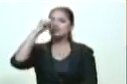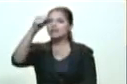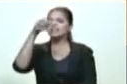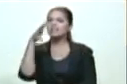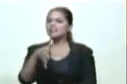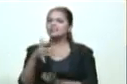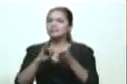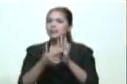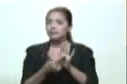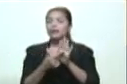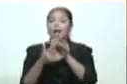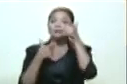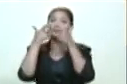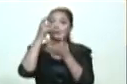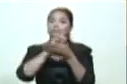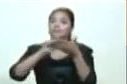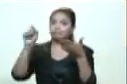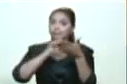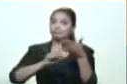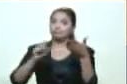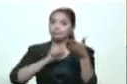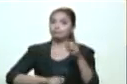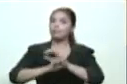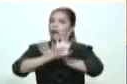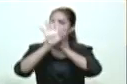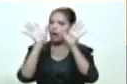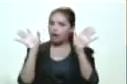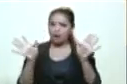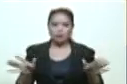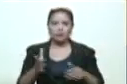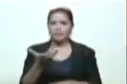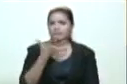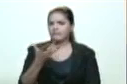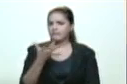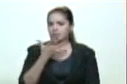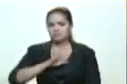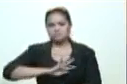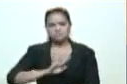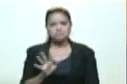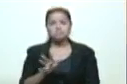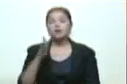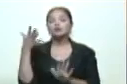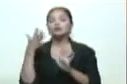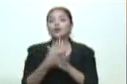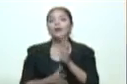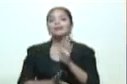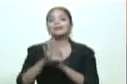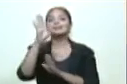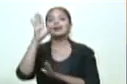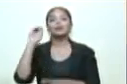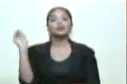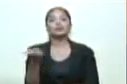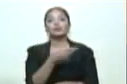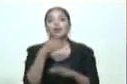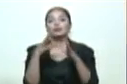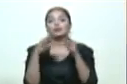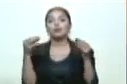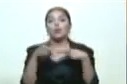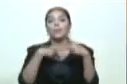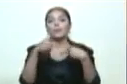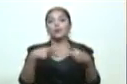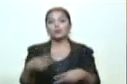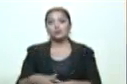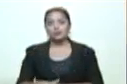Nos lo dice aquí Chávez muy sencillamente, basado en el desarrollo de las fuerzas